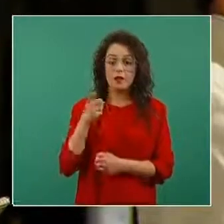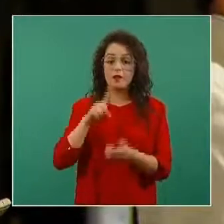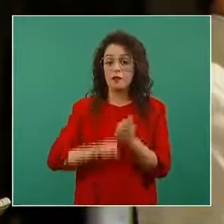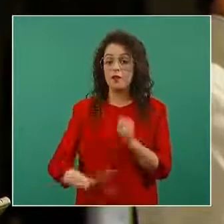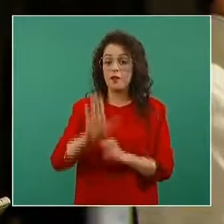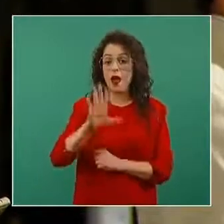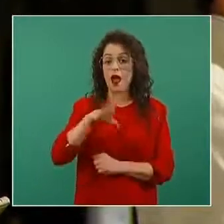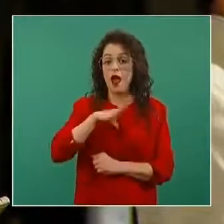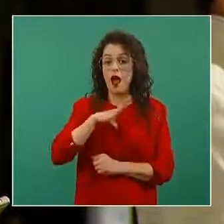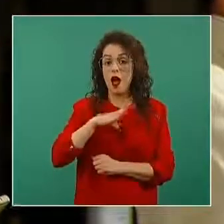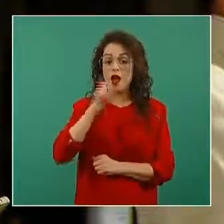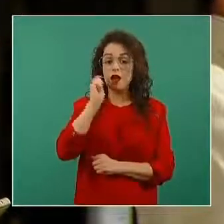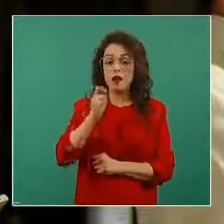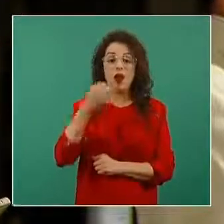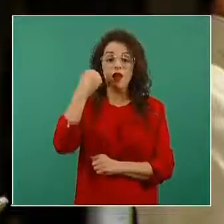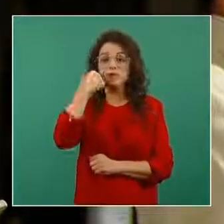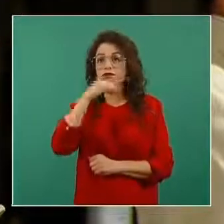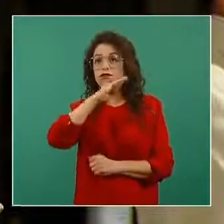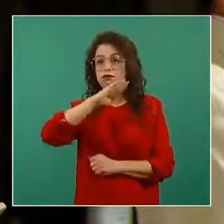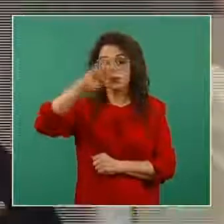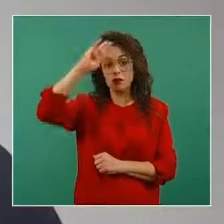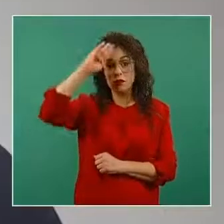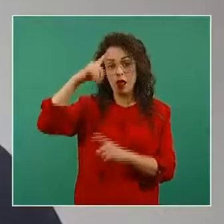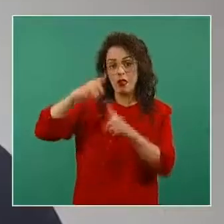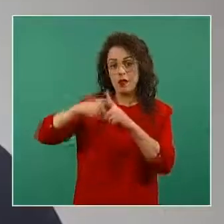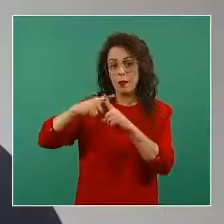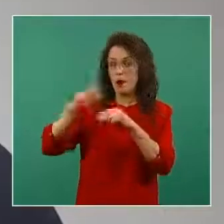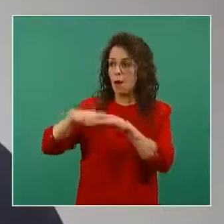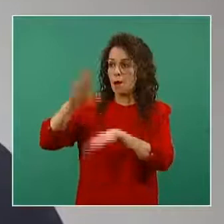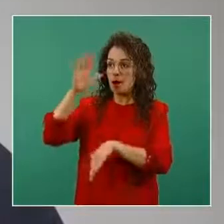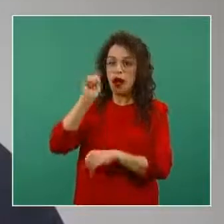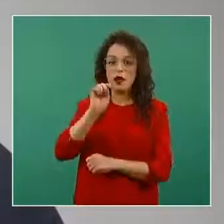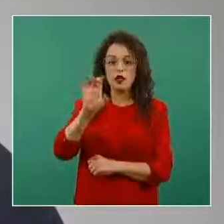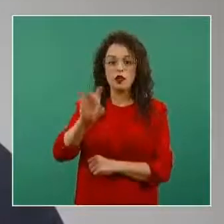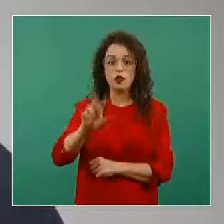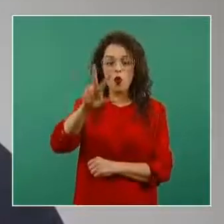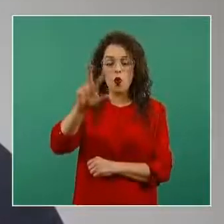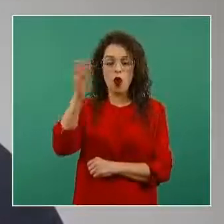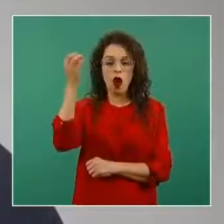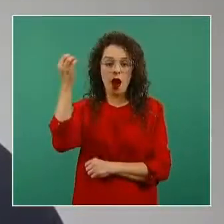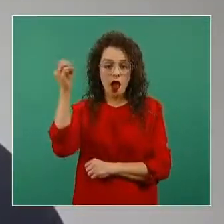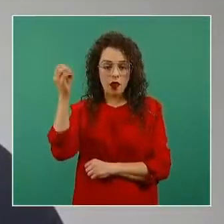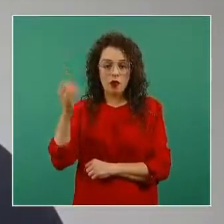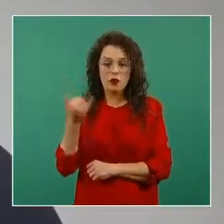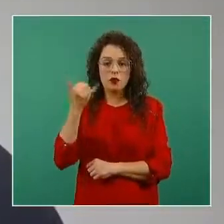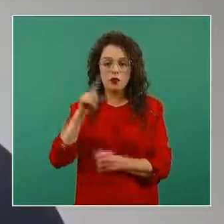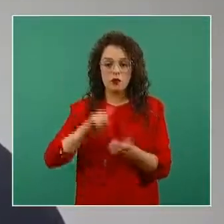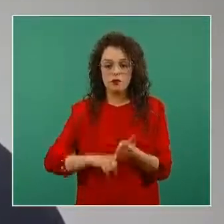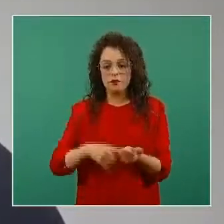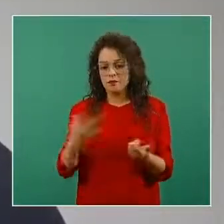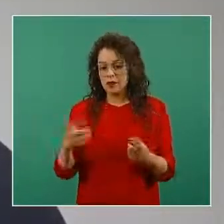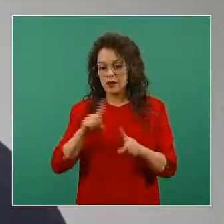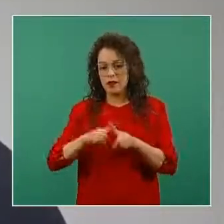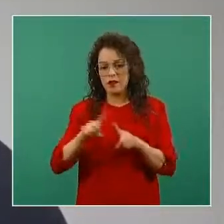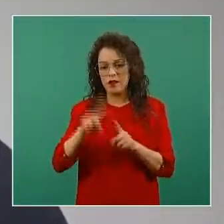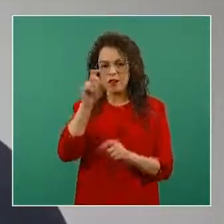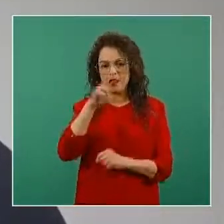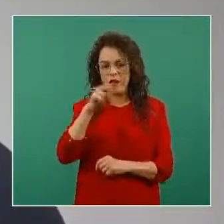presencia de fiebre, o sea, una temperatura mayor de 38 grados y afectaciones sistémicas, se recomienda